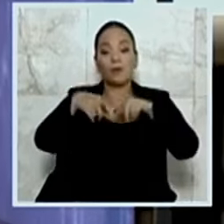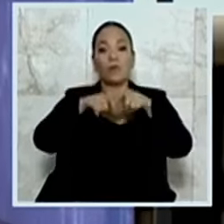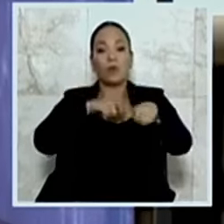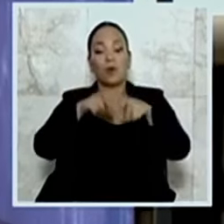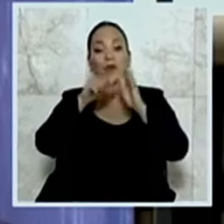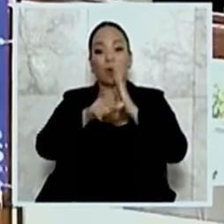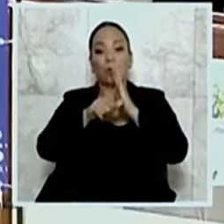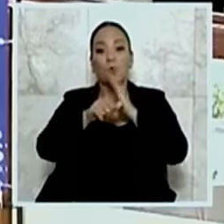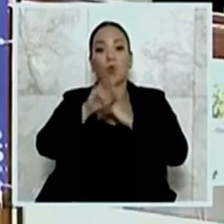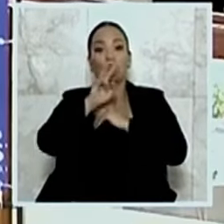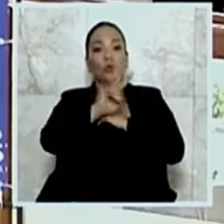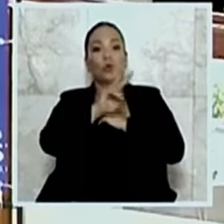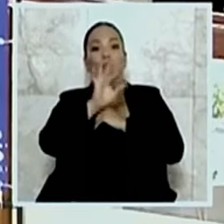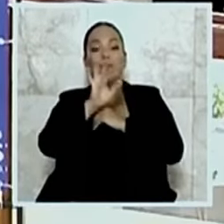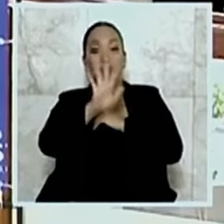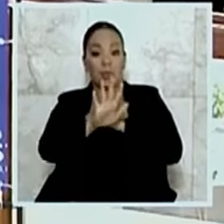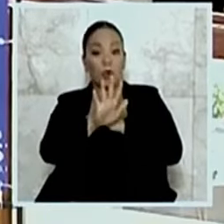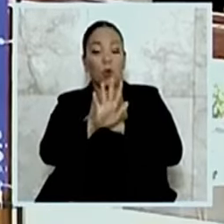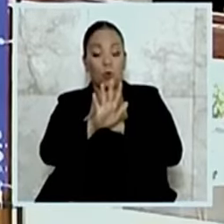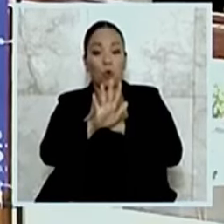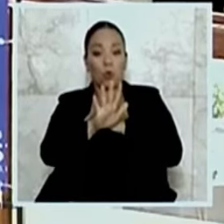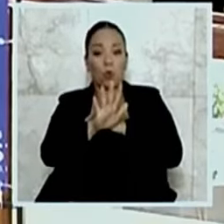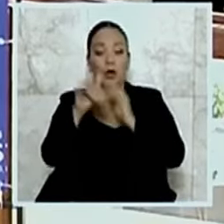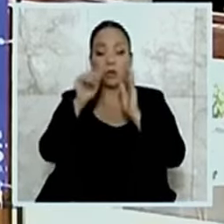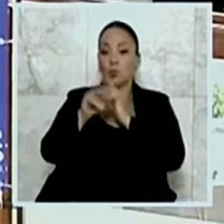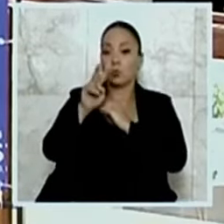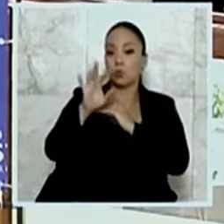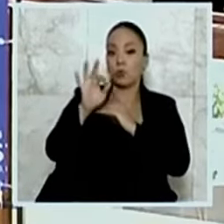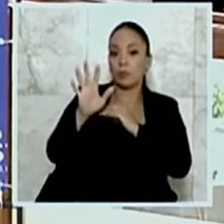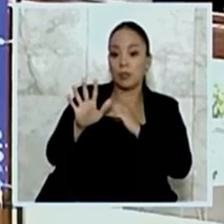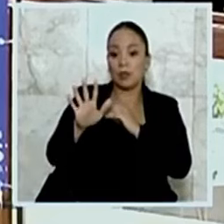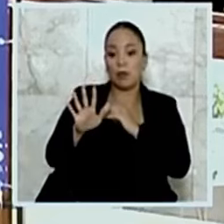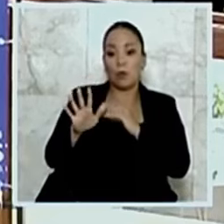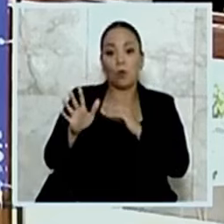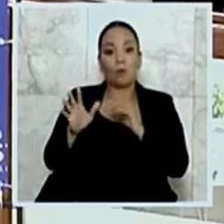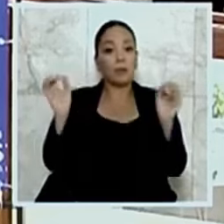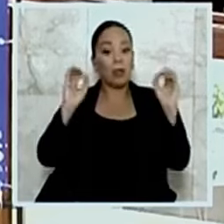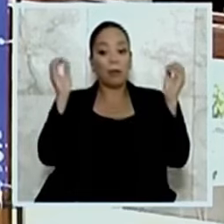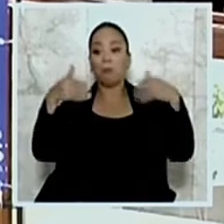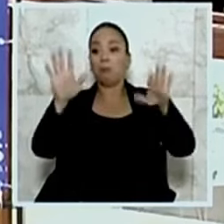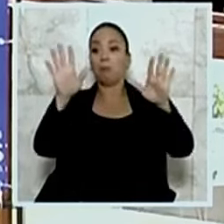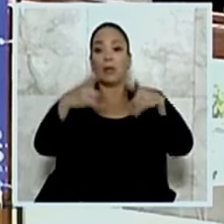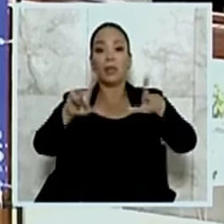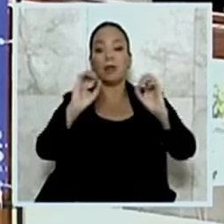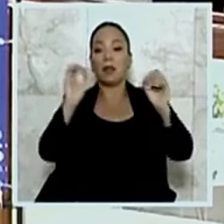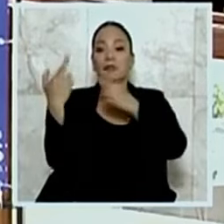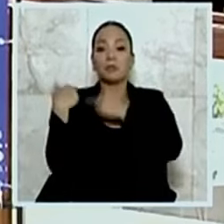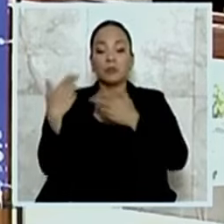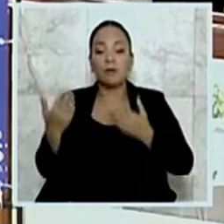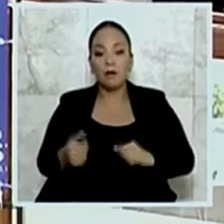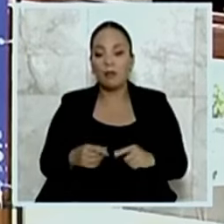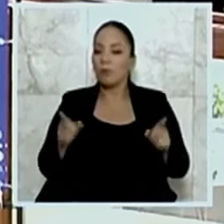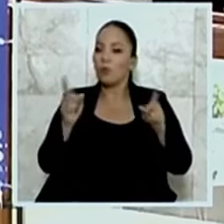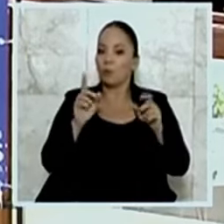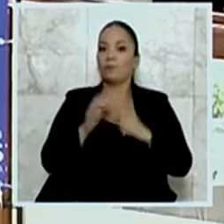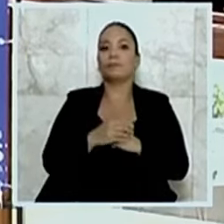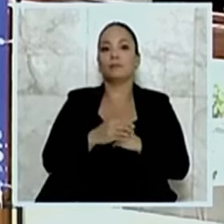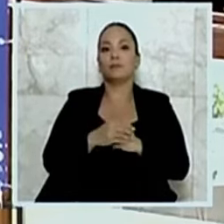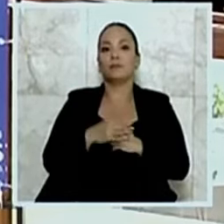es inaceptable que alguien, usted dijo, no sé si es cierto, que violó el artículo